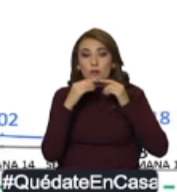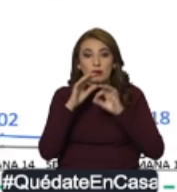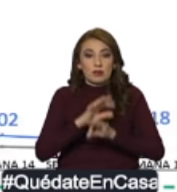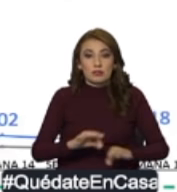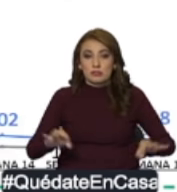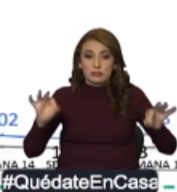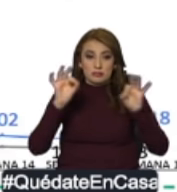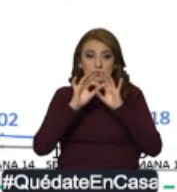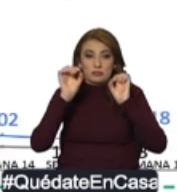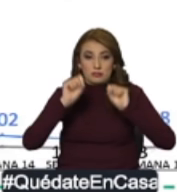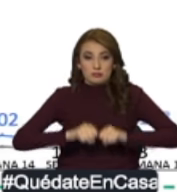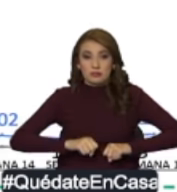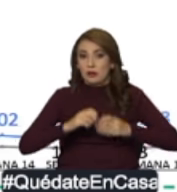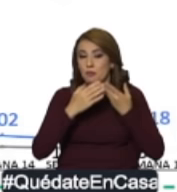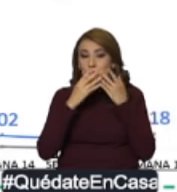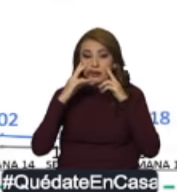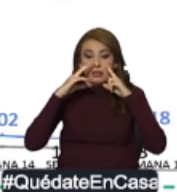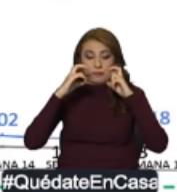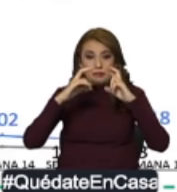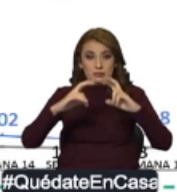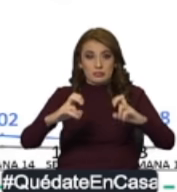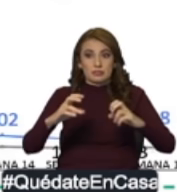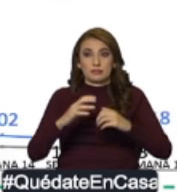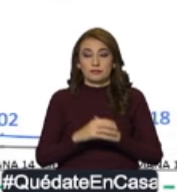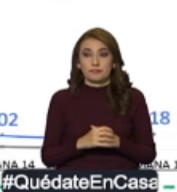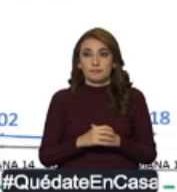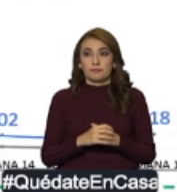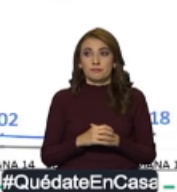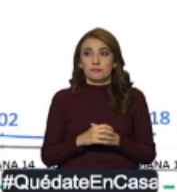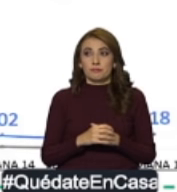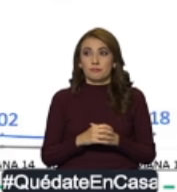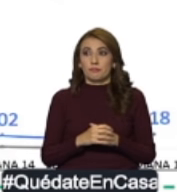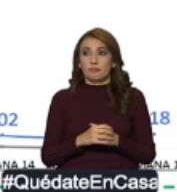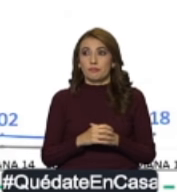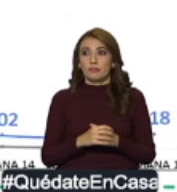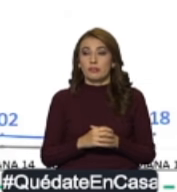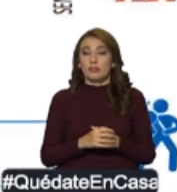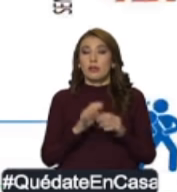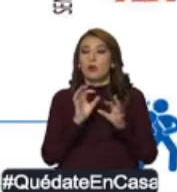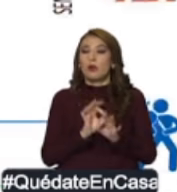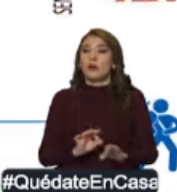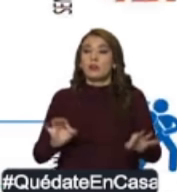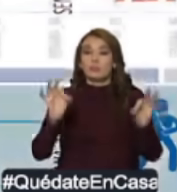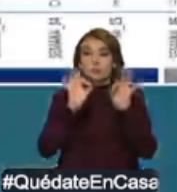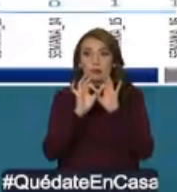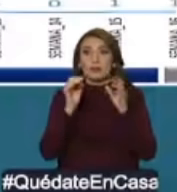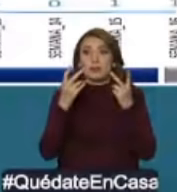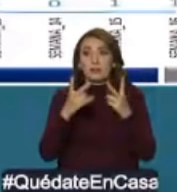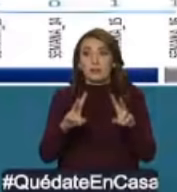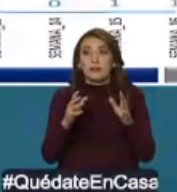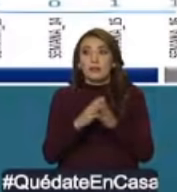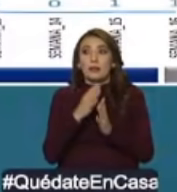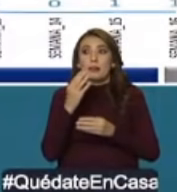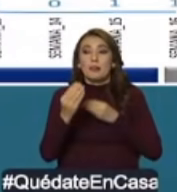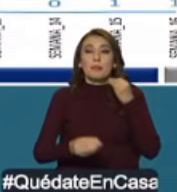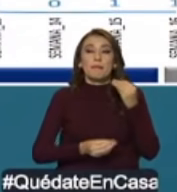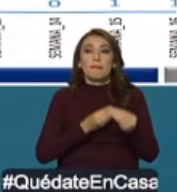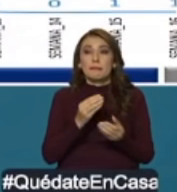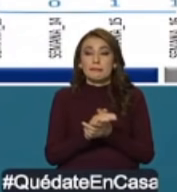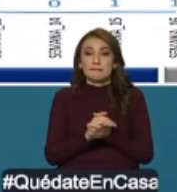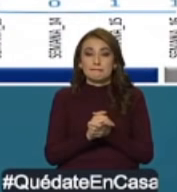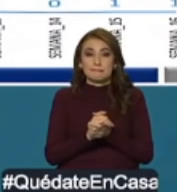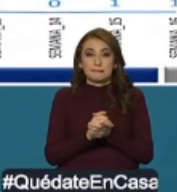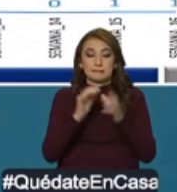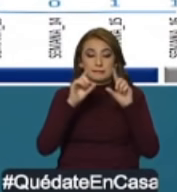investigan nuestras unidades especializadas. Otro factor importante a considerar es lo que está sucediendo